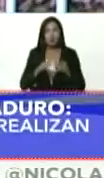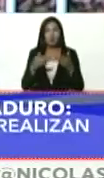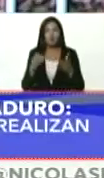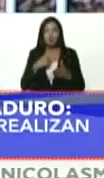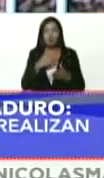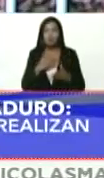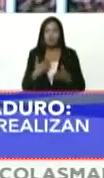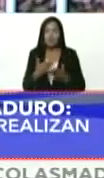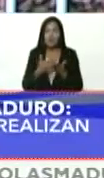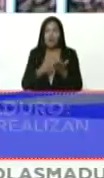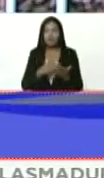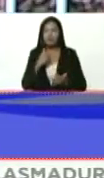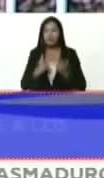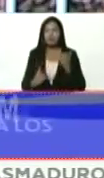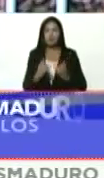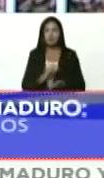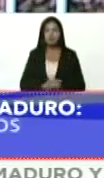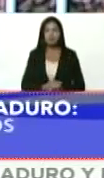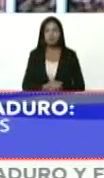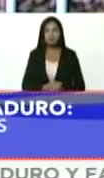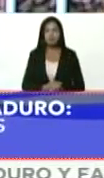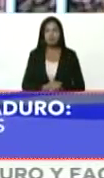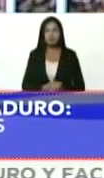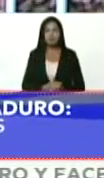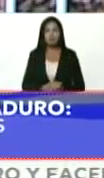Yo quisiera, antes de terminar,